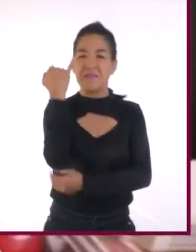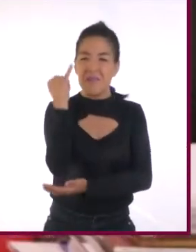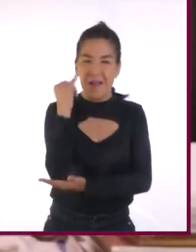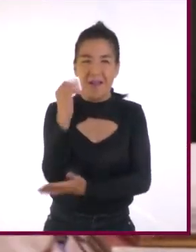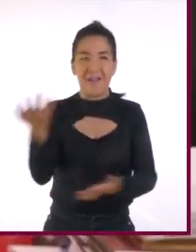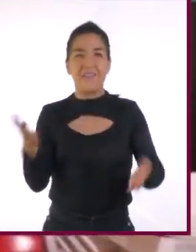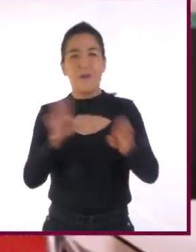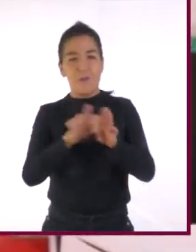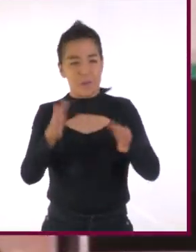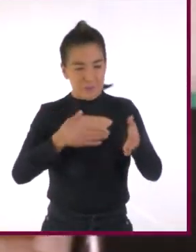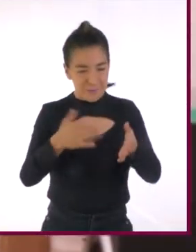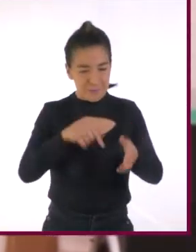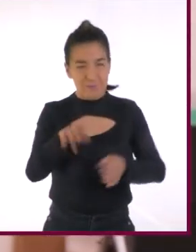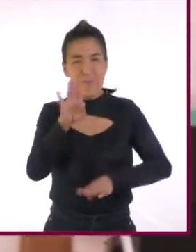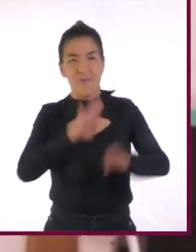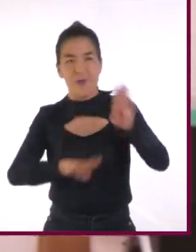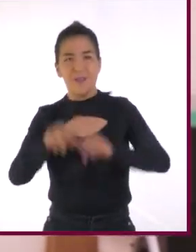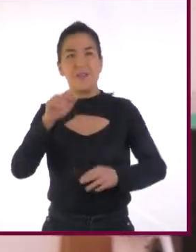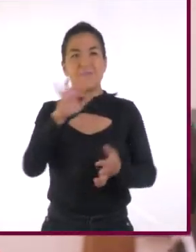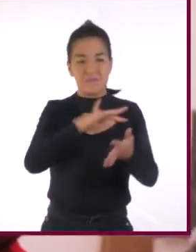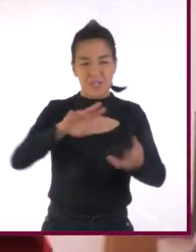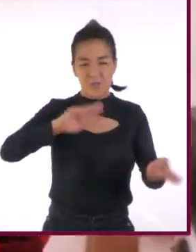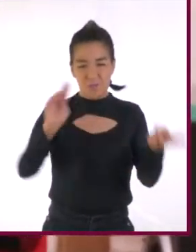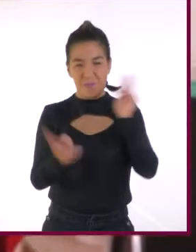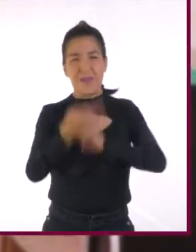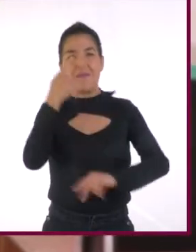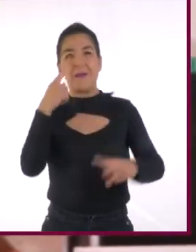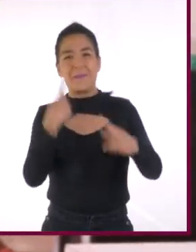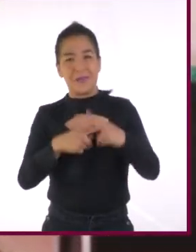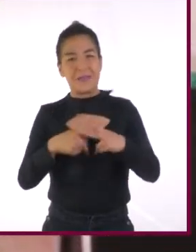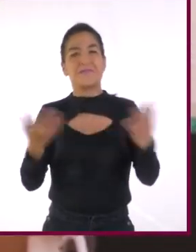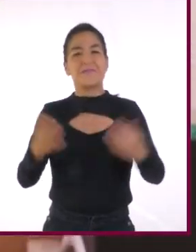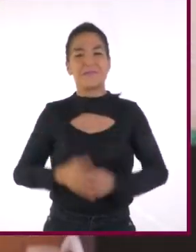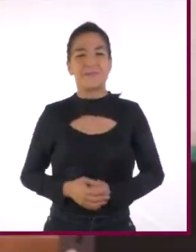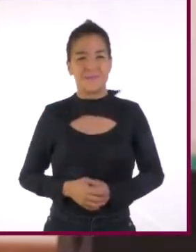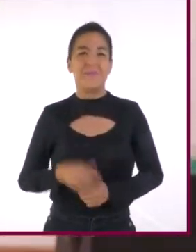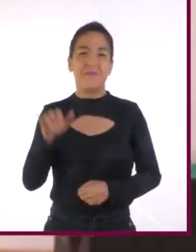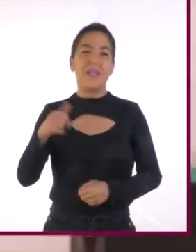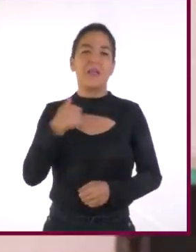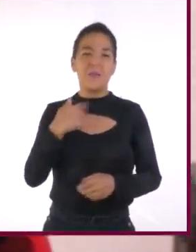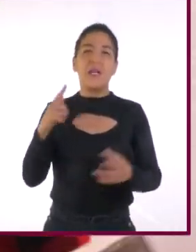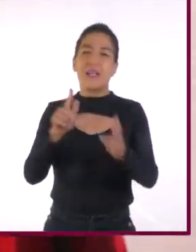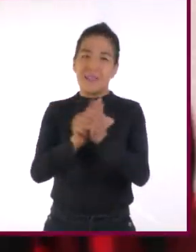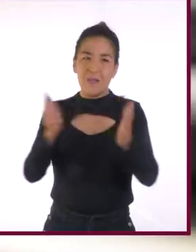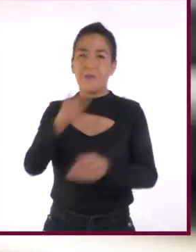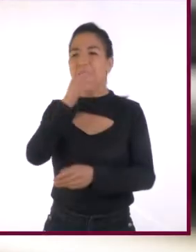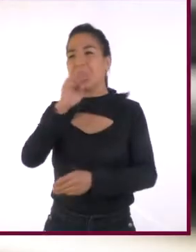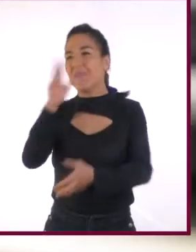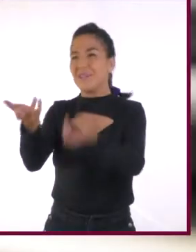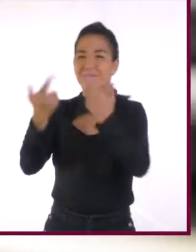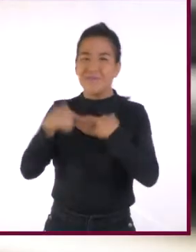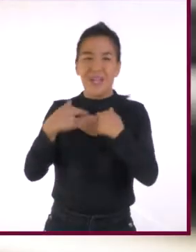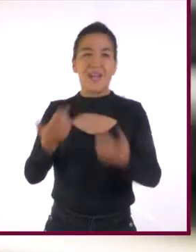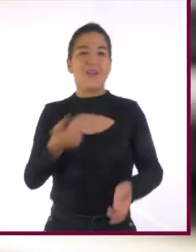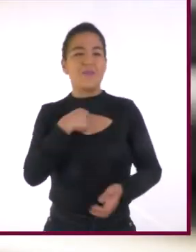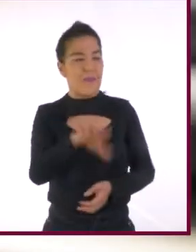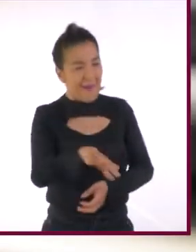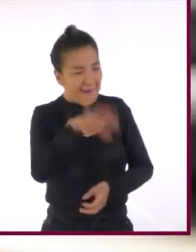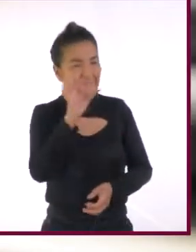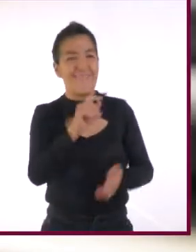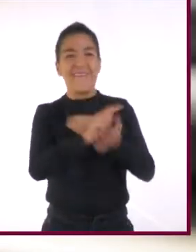variedad de jardinería, cocina, biología, literatura universal y matemáticas. Sí, es que tengo libros que me regalan mis papás,